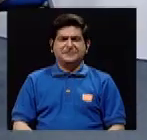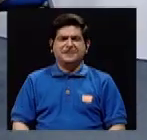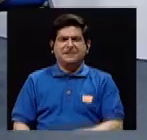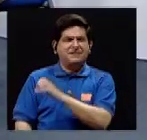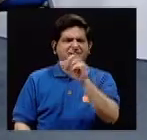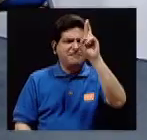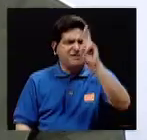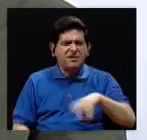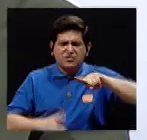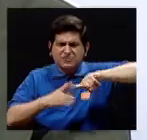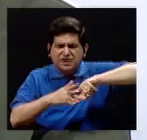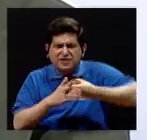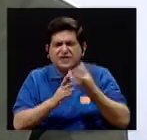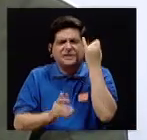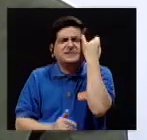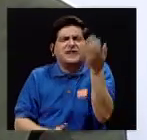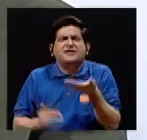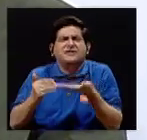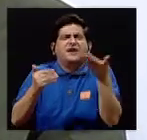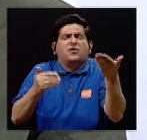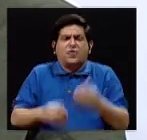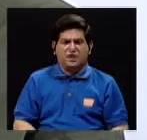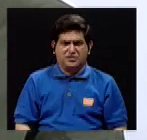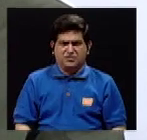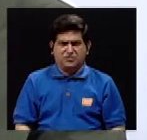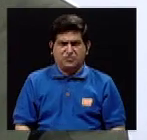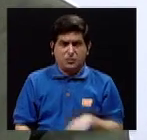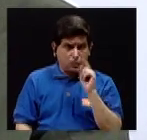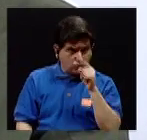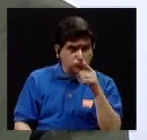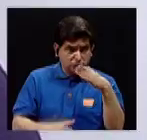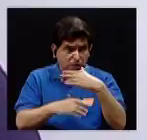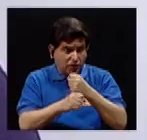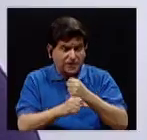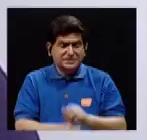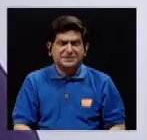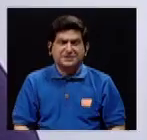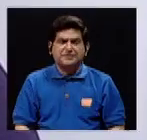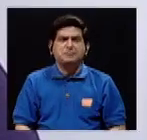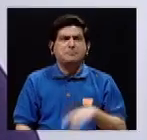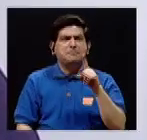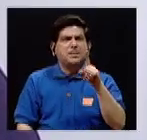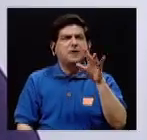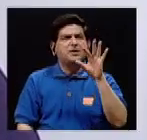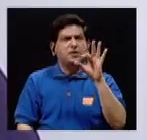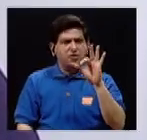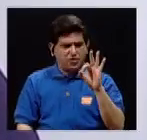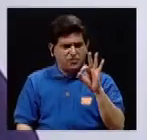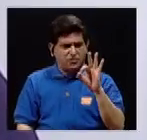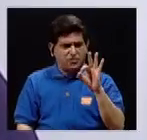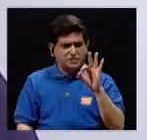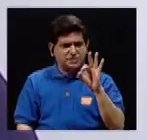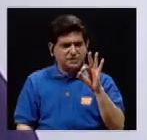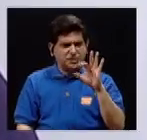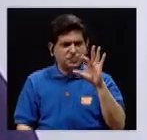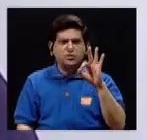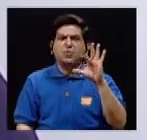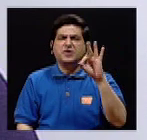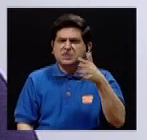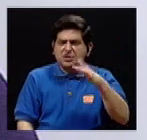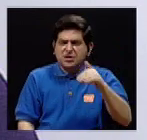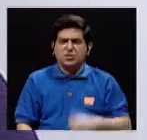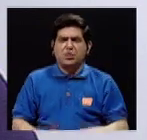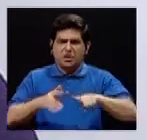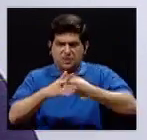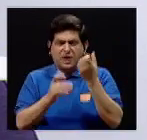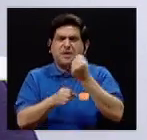Rica cuando introducimos este concepto lo introduce su persona e Pues sí Bueno en 1900 en el 99